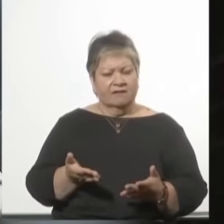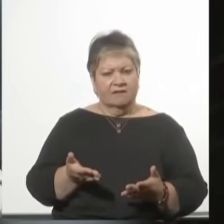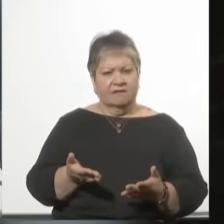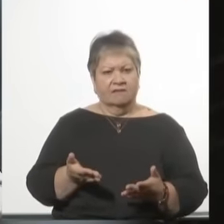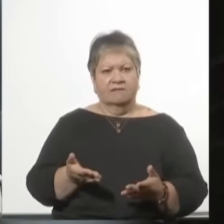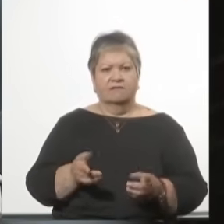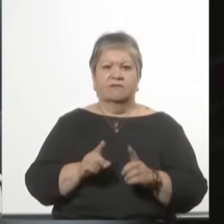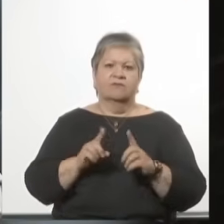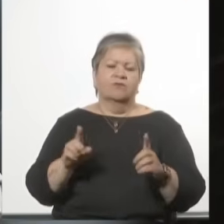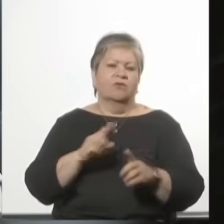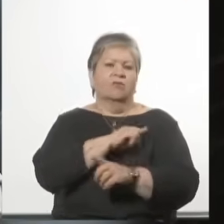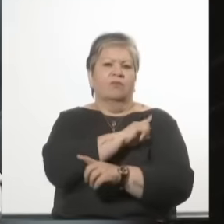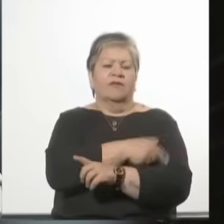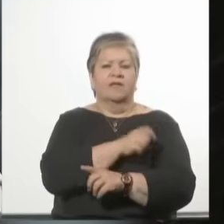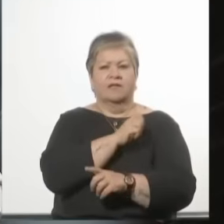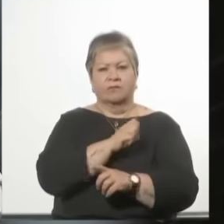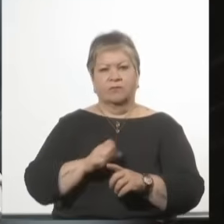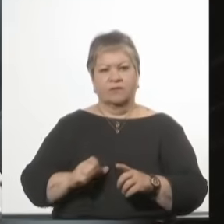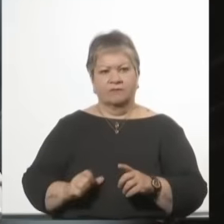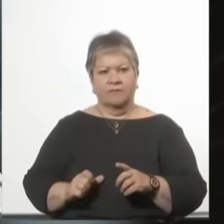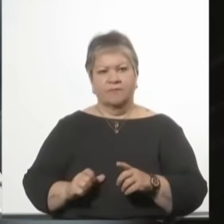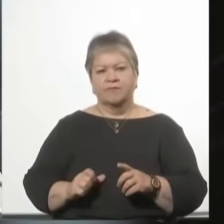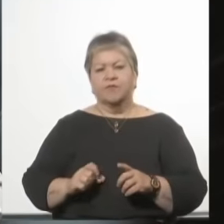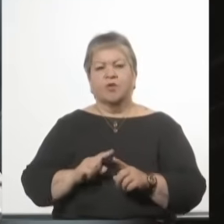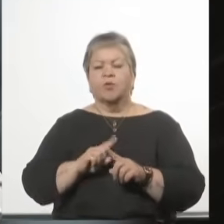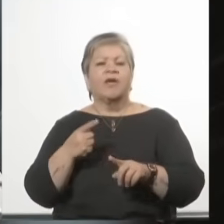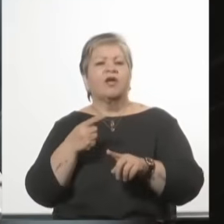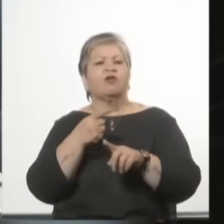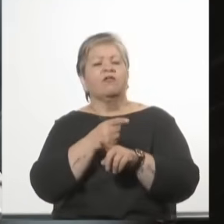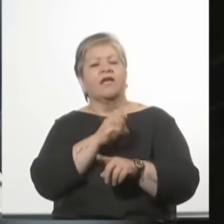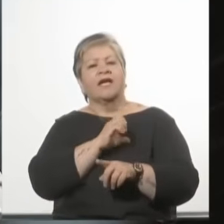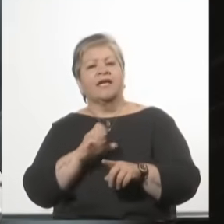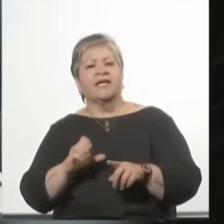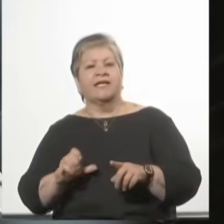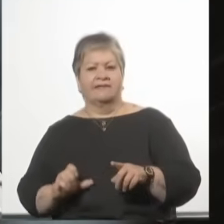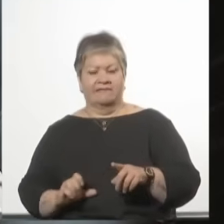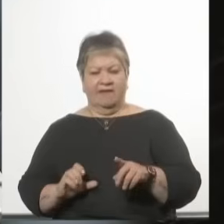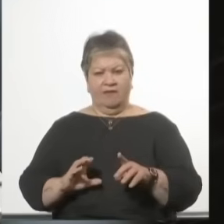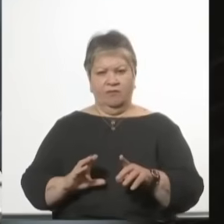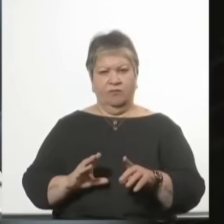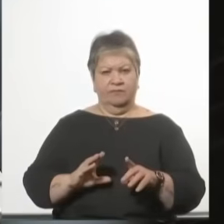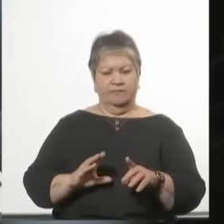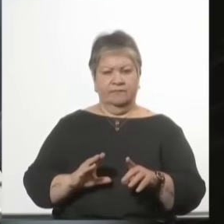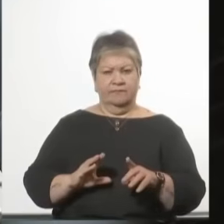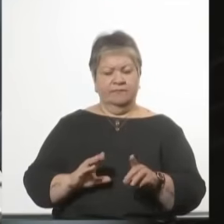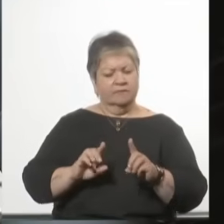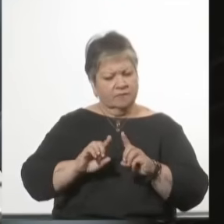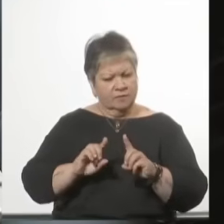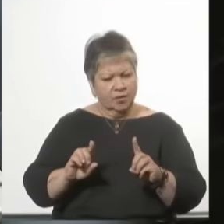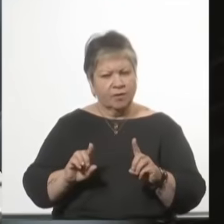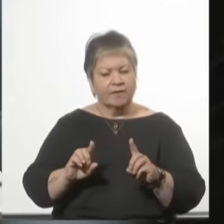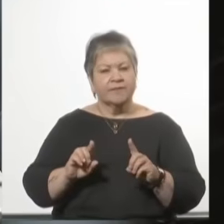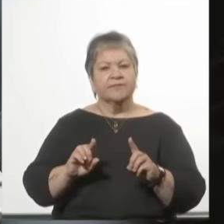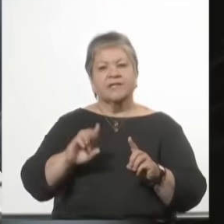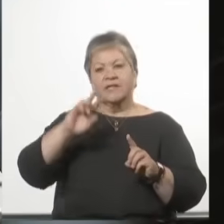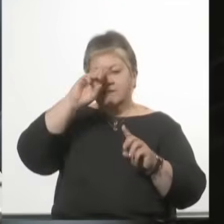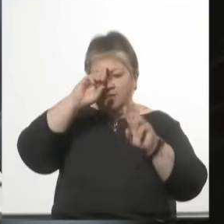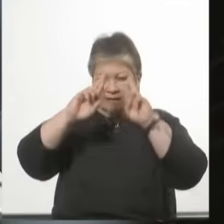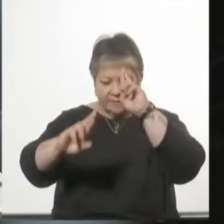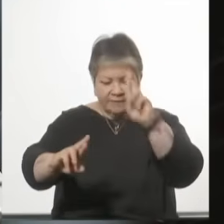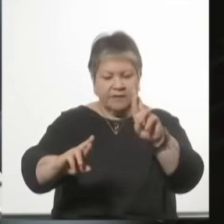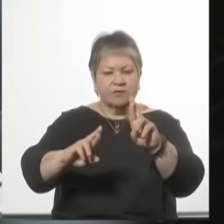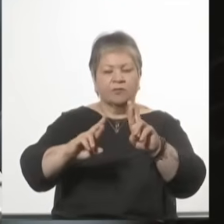por el Poder Ejecutivo atenta contra el Estado de Derecho. Nada de lo dispuesto es contrario al respeto por la